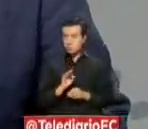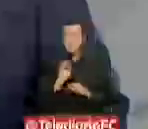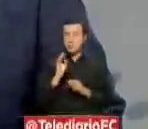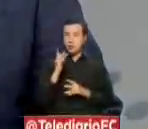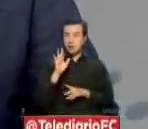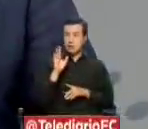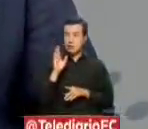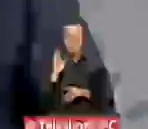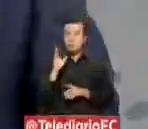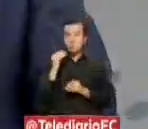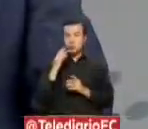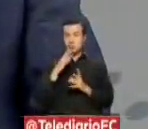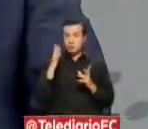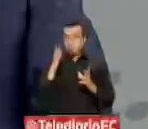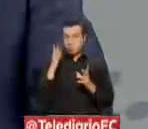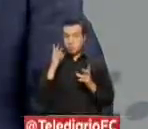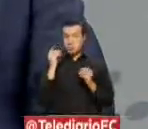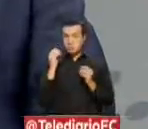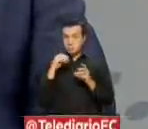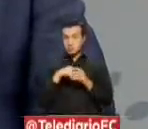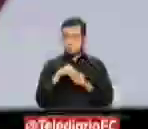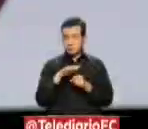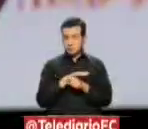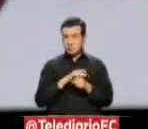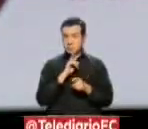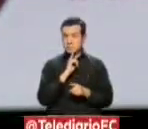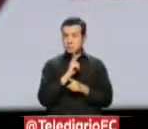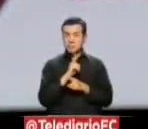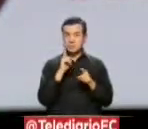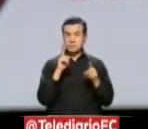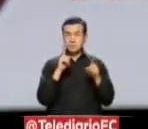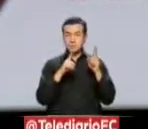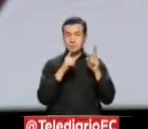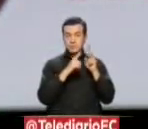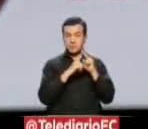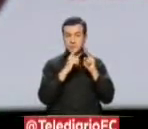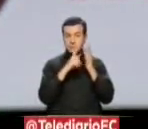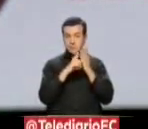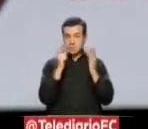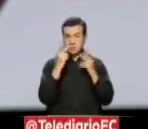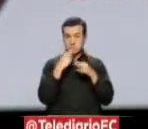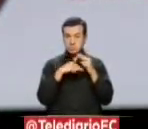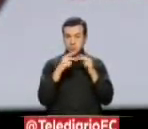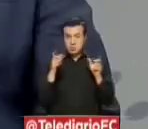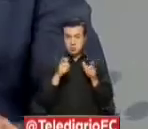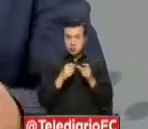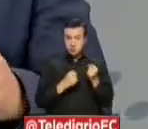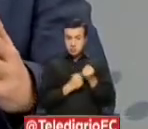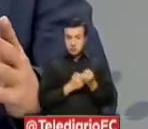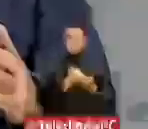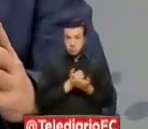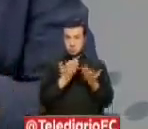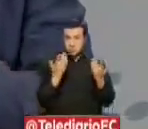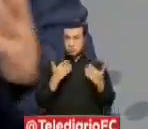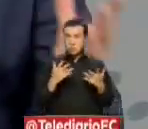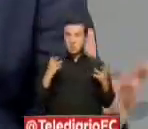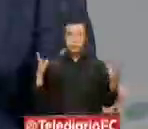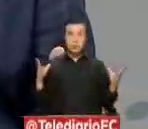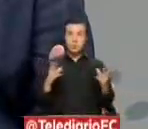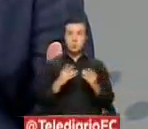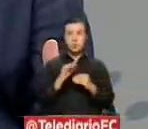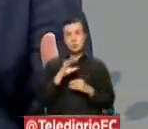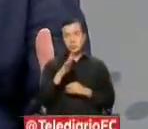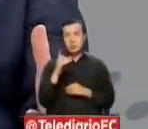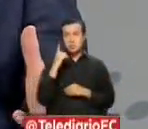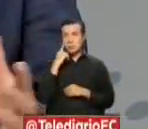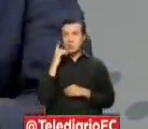absolutos, pero en buena medida estos recursos existen en manos del sector financiero de la economía popular y solidaria. ¿Cuánto calcula usted